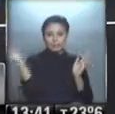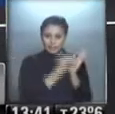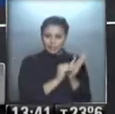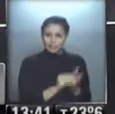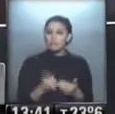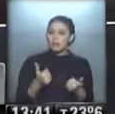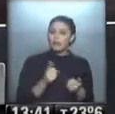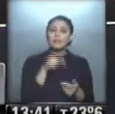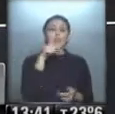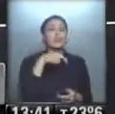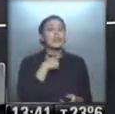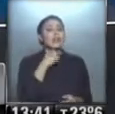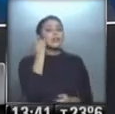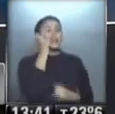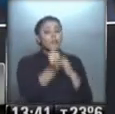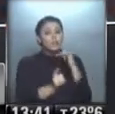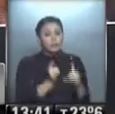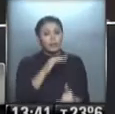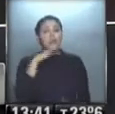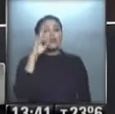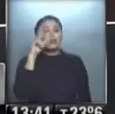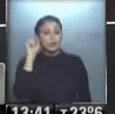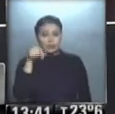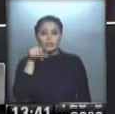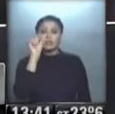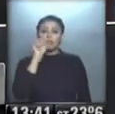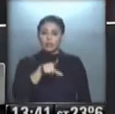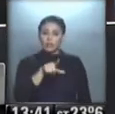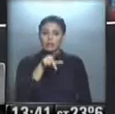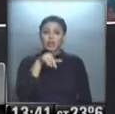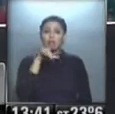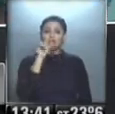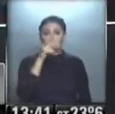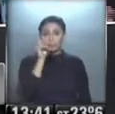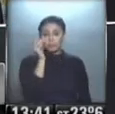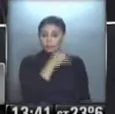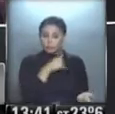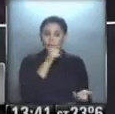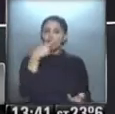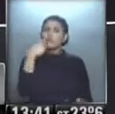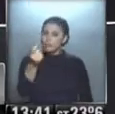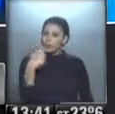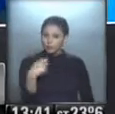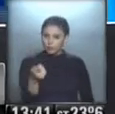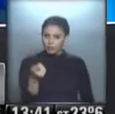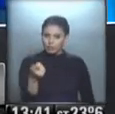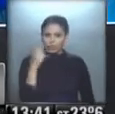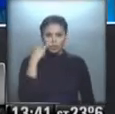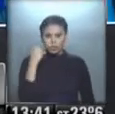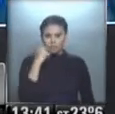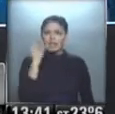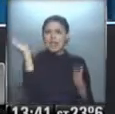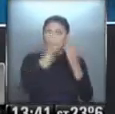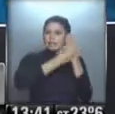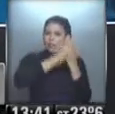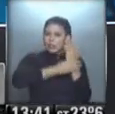buenísimos informarle a jorge que lucrecia finalmente su jubilación ha sido armado su